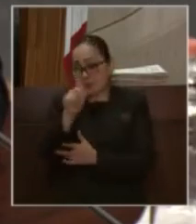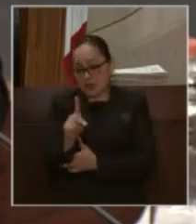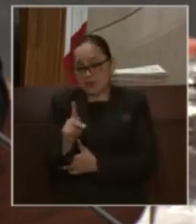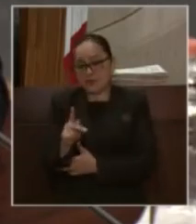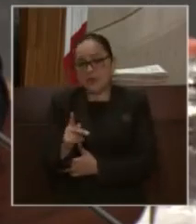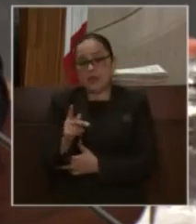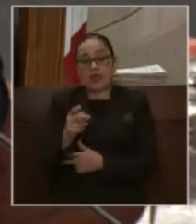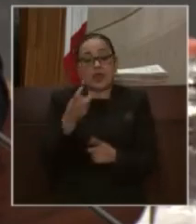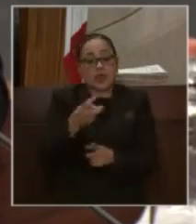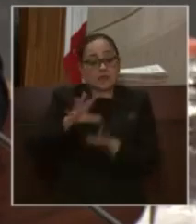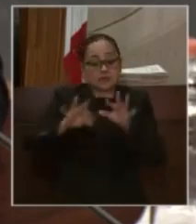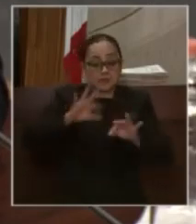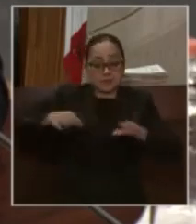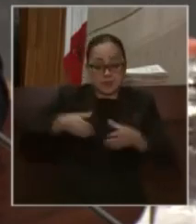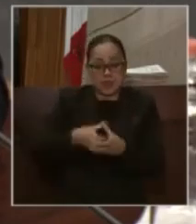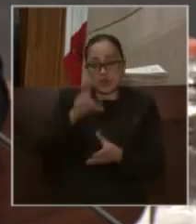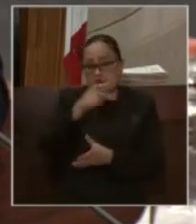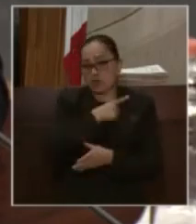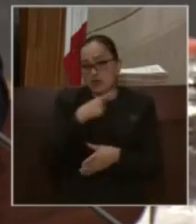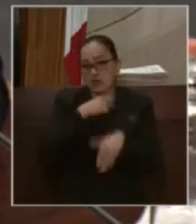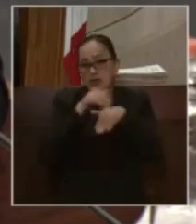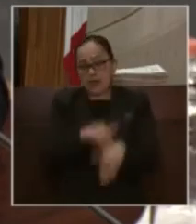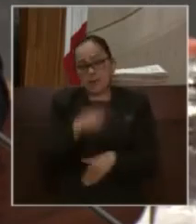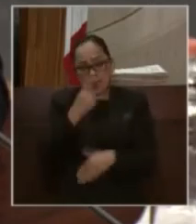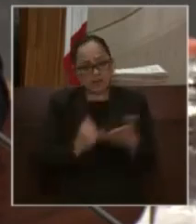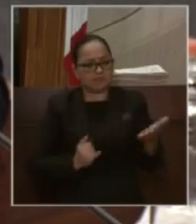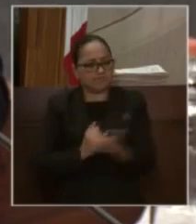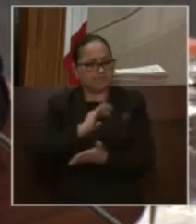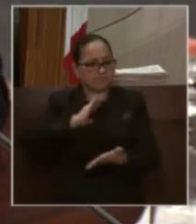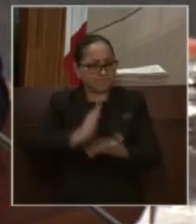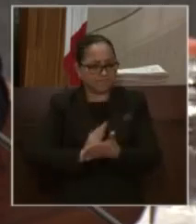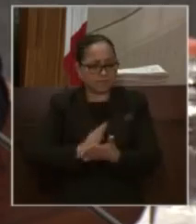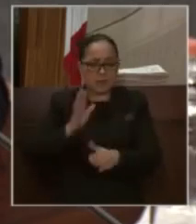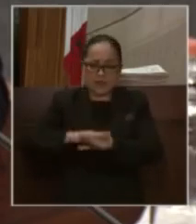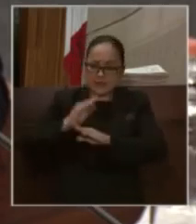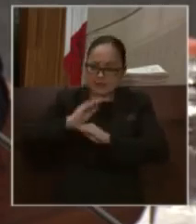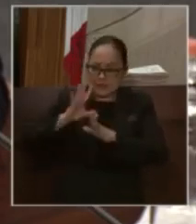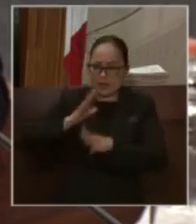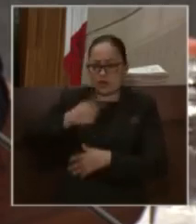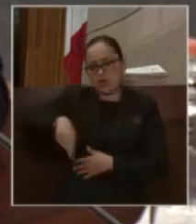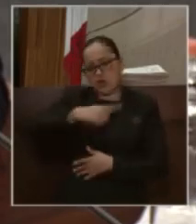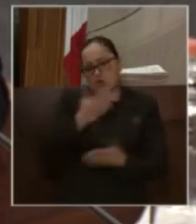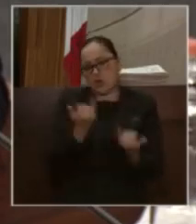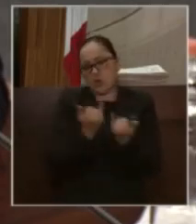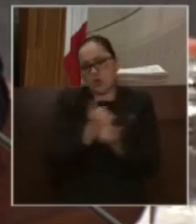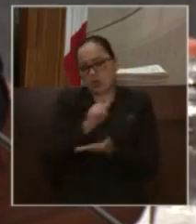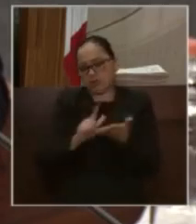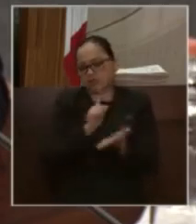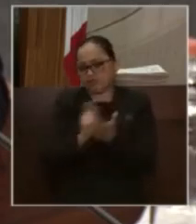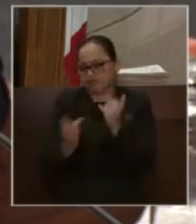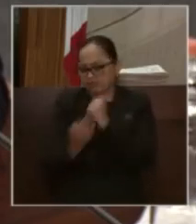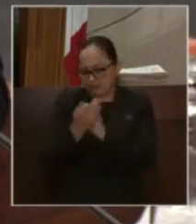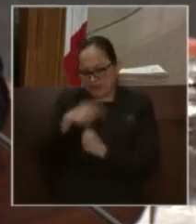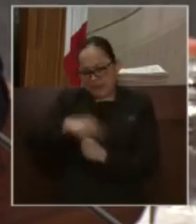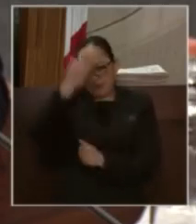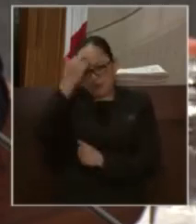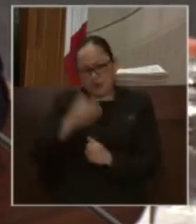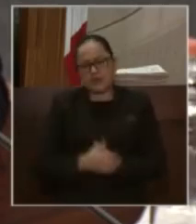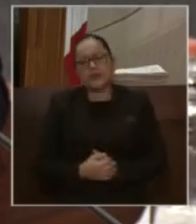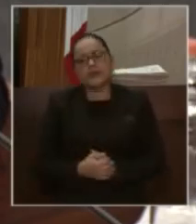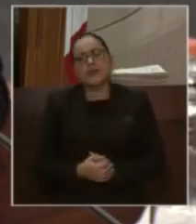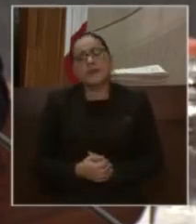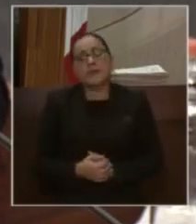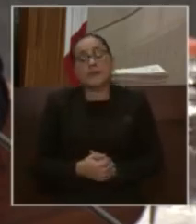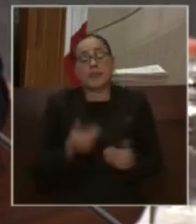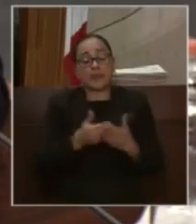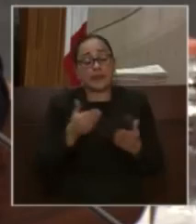en la asignación en acatamiento de los principios de definitividad, de certeza y de seguridad jurídica. Sobre esa base, en la propuesta